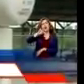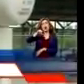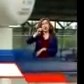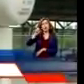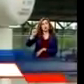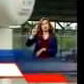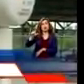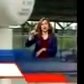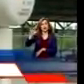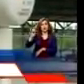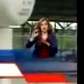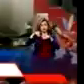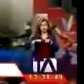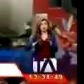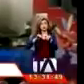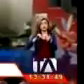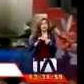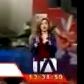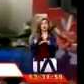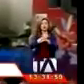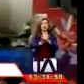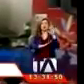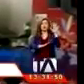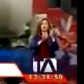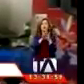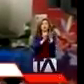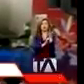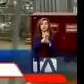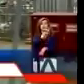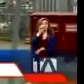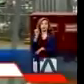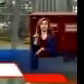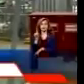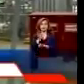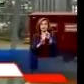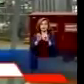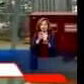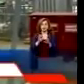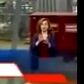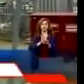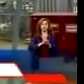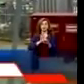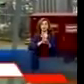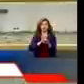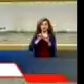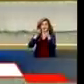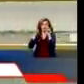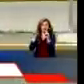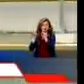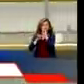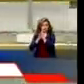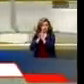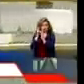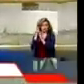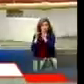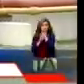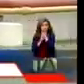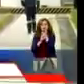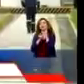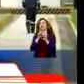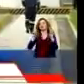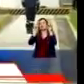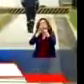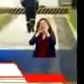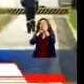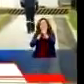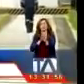sido observados por el gobierno nacional a través de exámenes técnicos externos que han sido intermediados por el Programa de las Naciones Unidas para